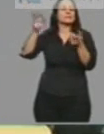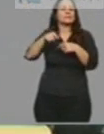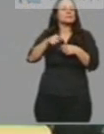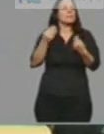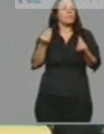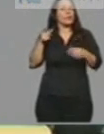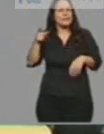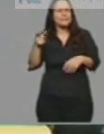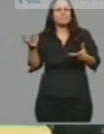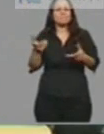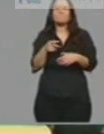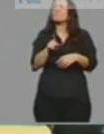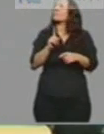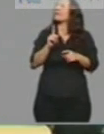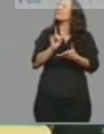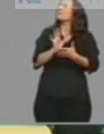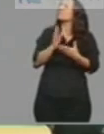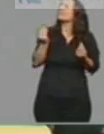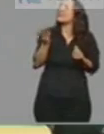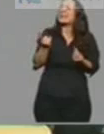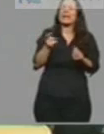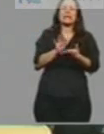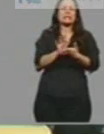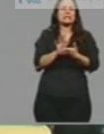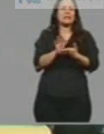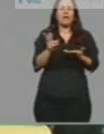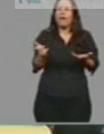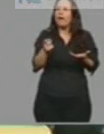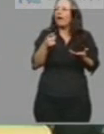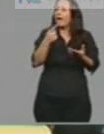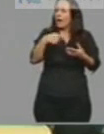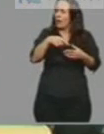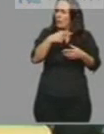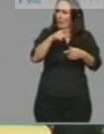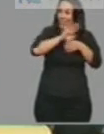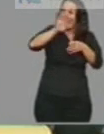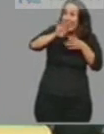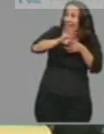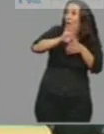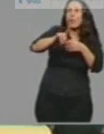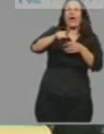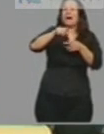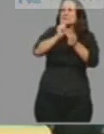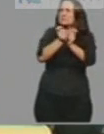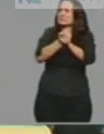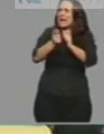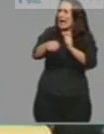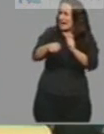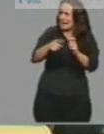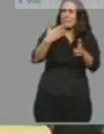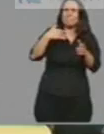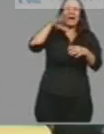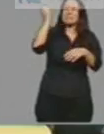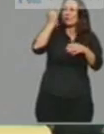ante un caso que no solamente tiraría abajo una de las reestructuraciones de deudas más importantes de las que se tenga